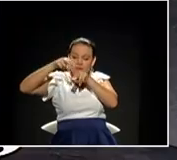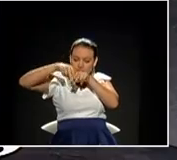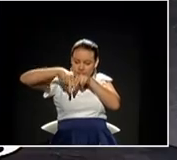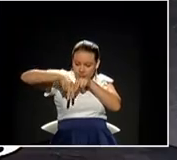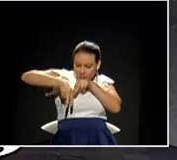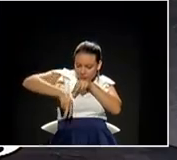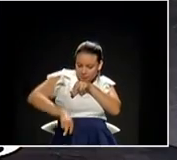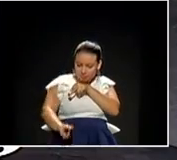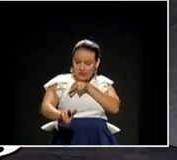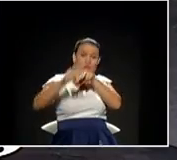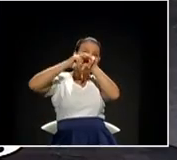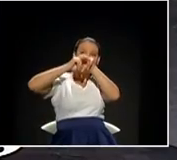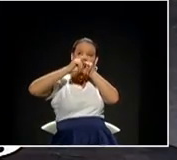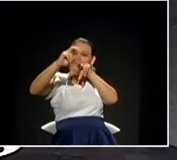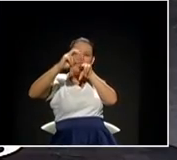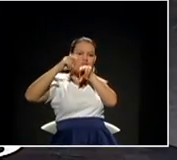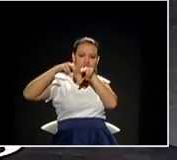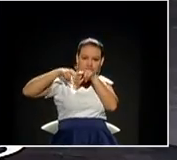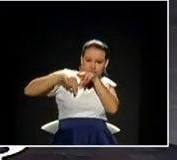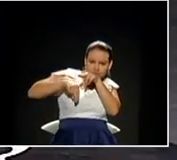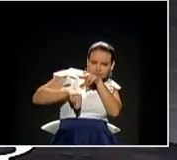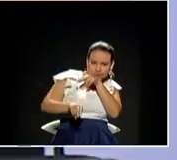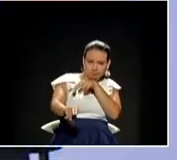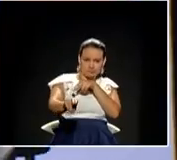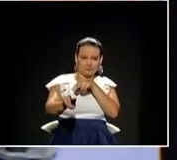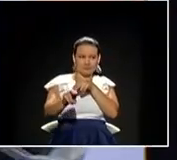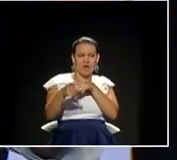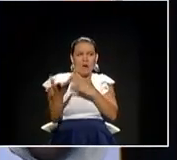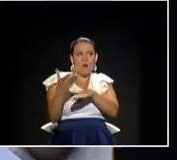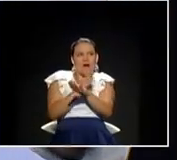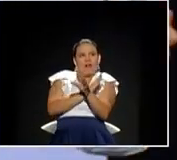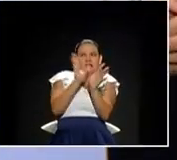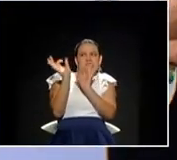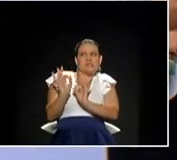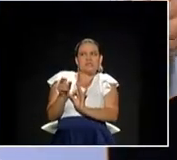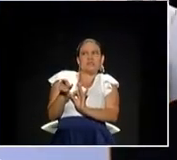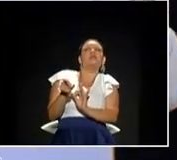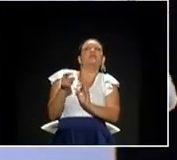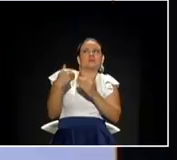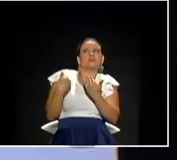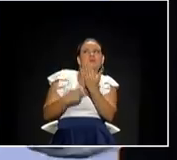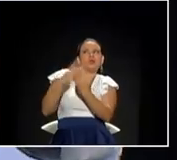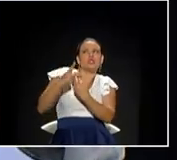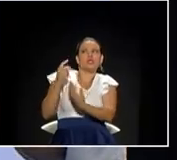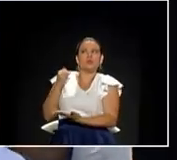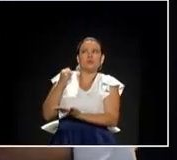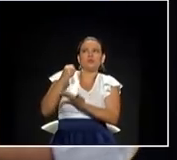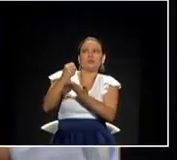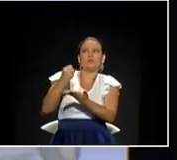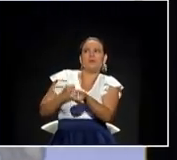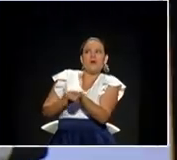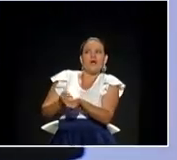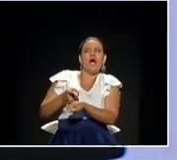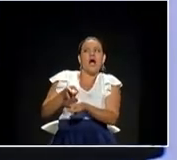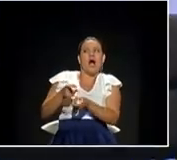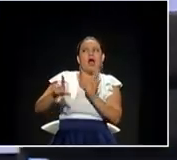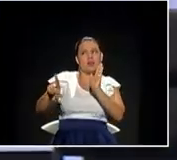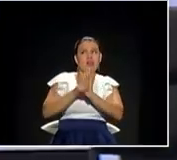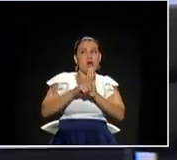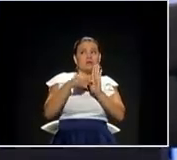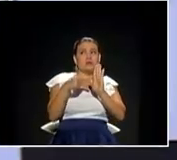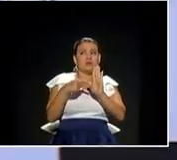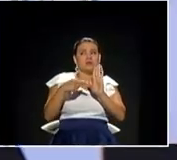por esa zona si nosotros estructuramos de forma creativa un proyecto de ese tipo en eventualmente a través de ley de metros podríamos lograr